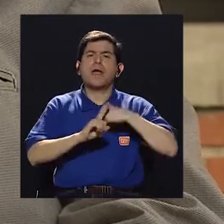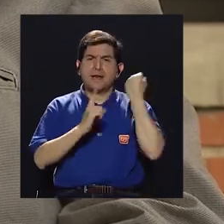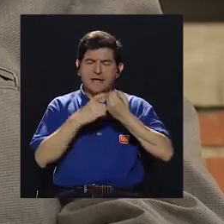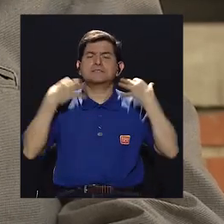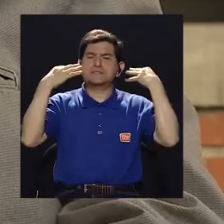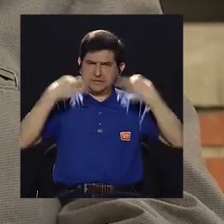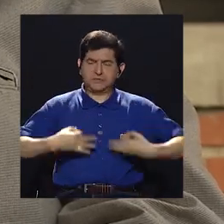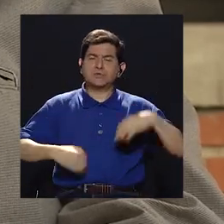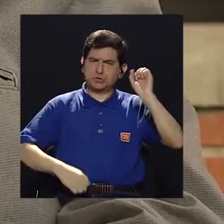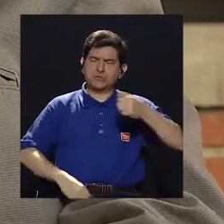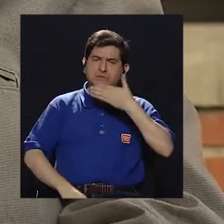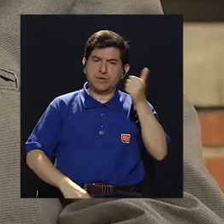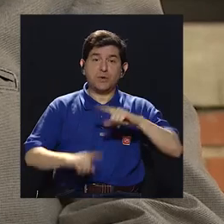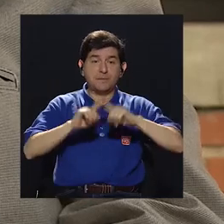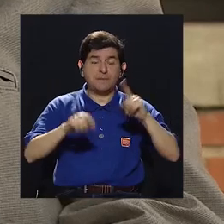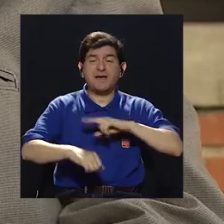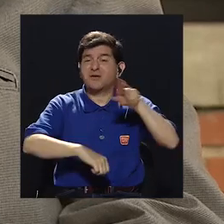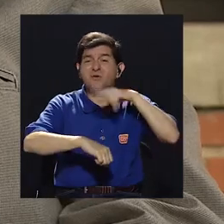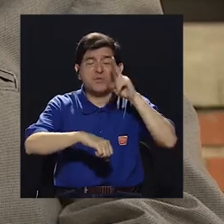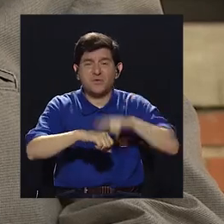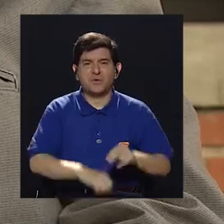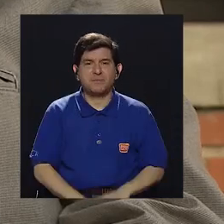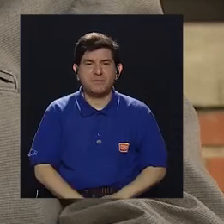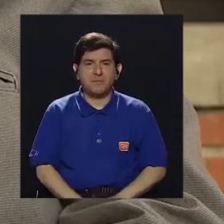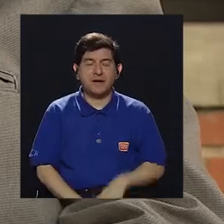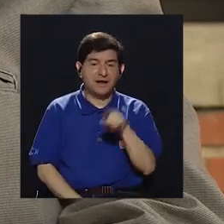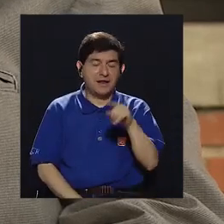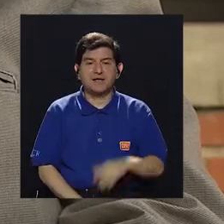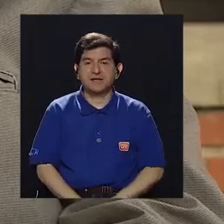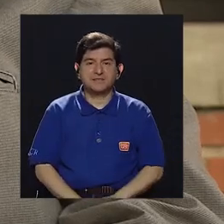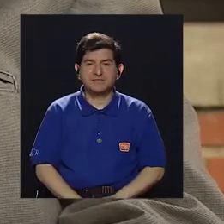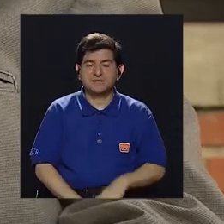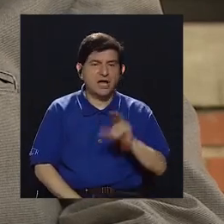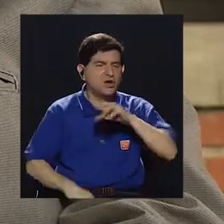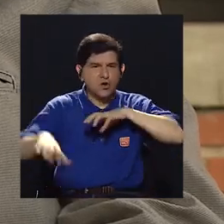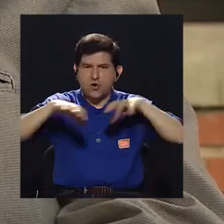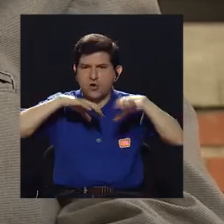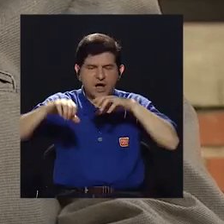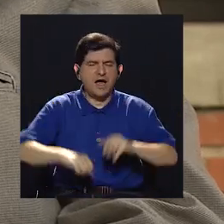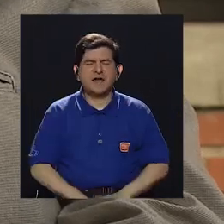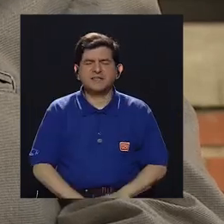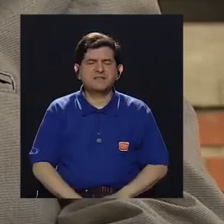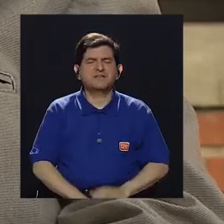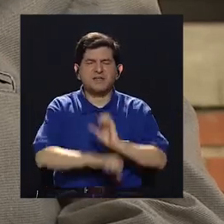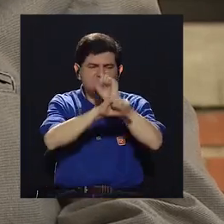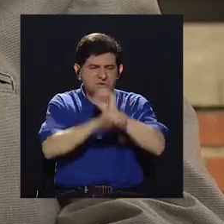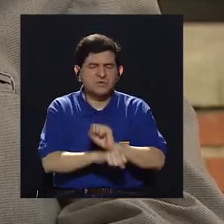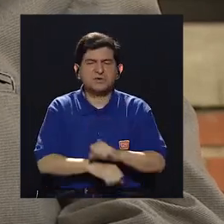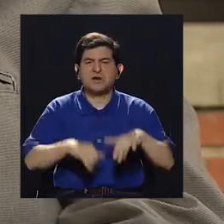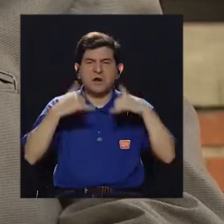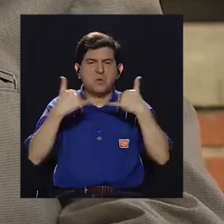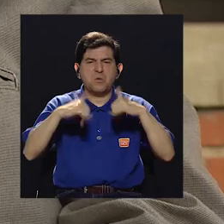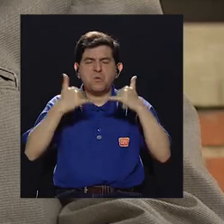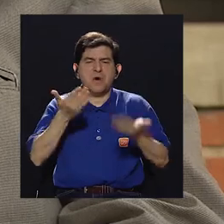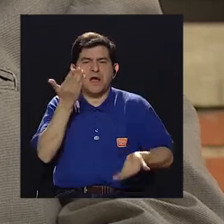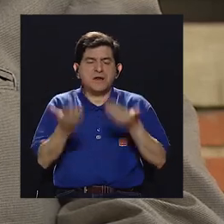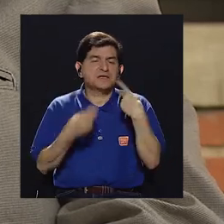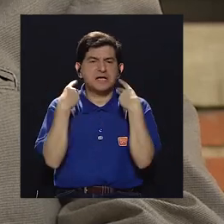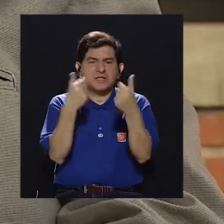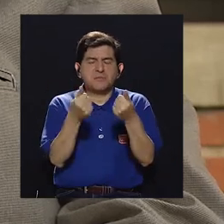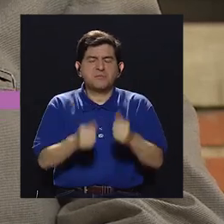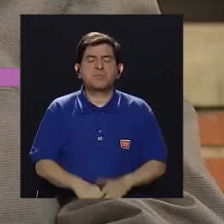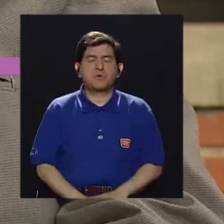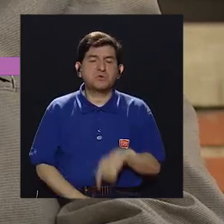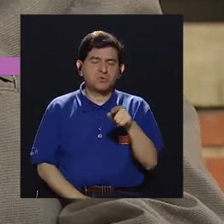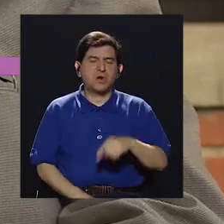física, pero lo típico que hacemos, ¿va? Que no hacemos un ejercicio rutinario, sino que el fin de semana nos vamos a jugar fútbol 5 o queremos